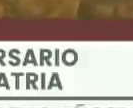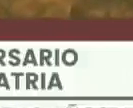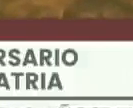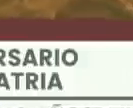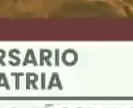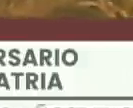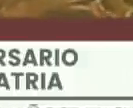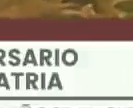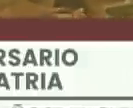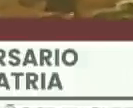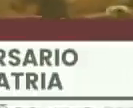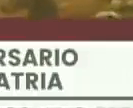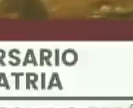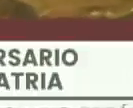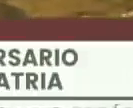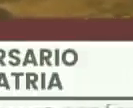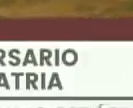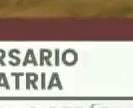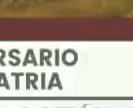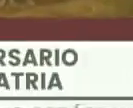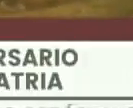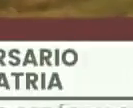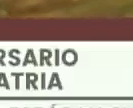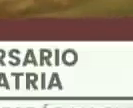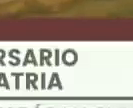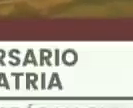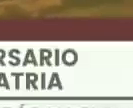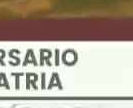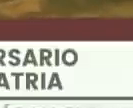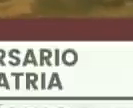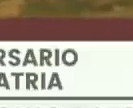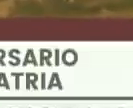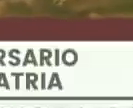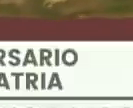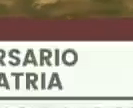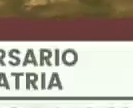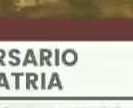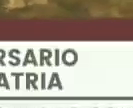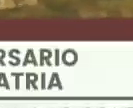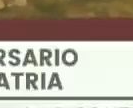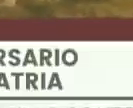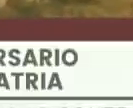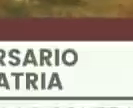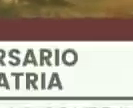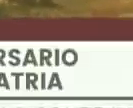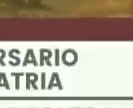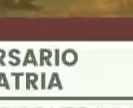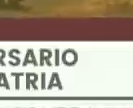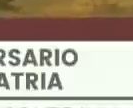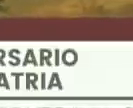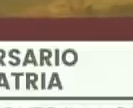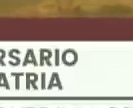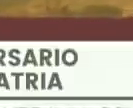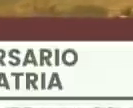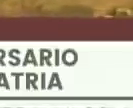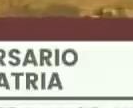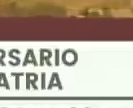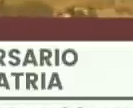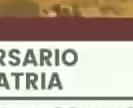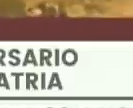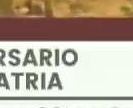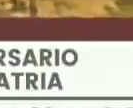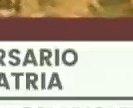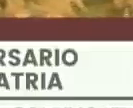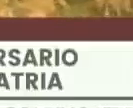Simón Bolívar. Rodríguez Gómez, vicepresidenta ejecutiva de la República Bolivariana de Venezuela, acompañada